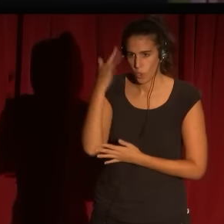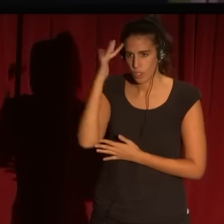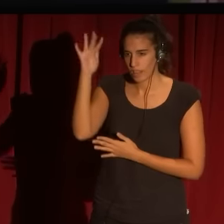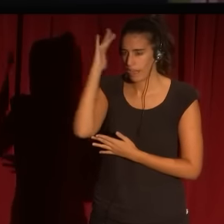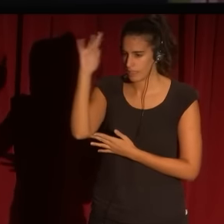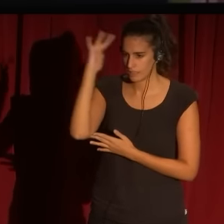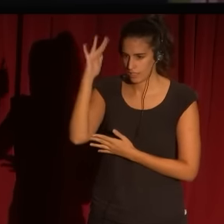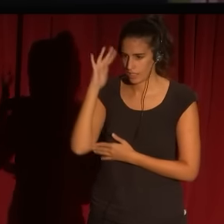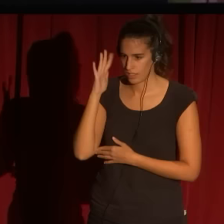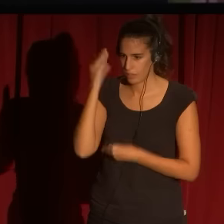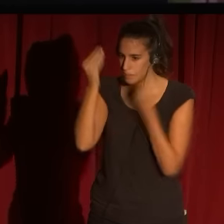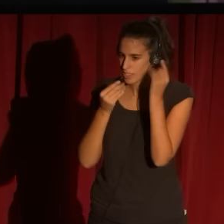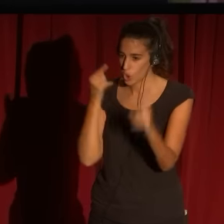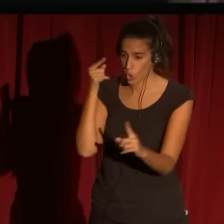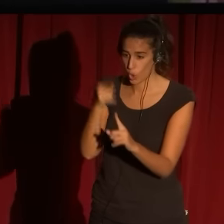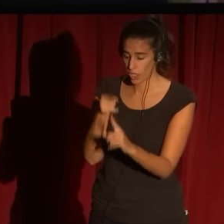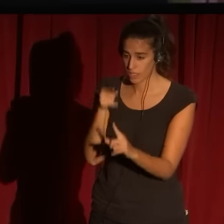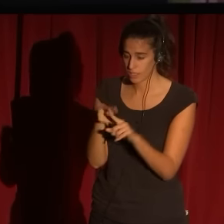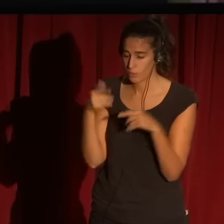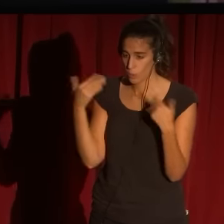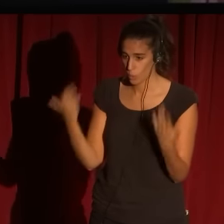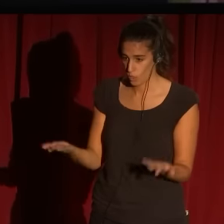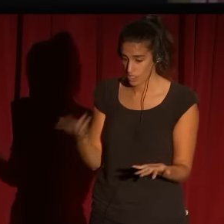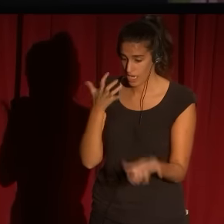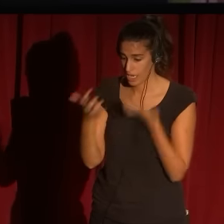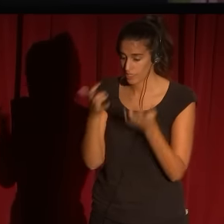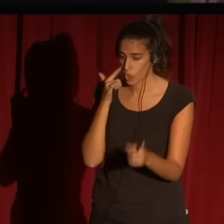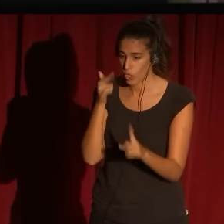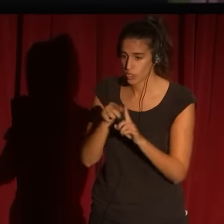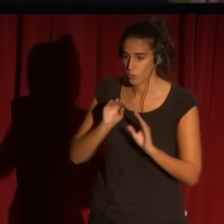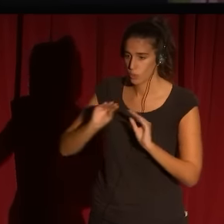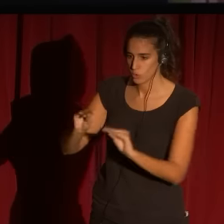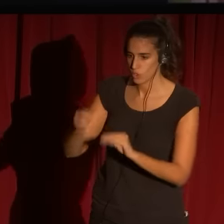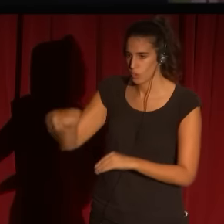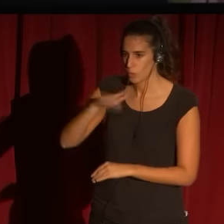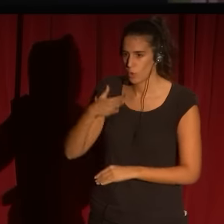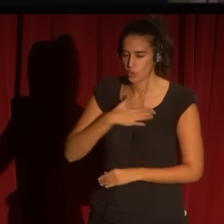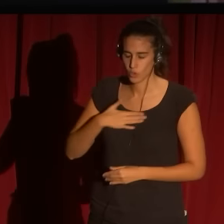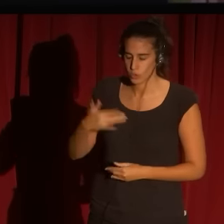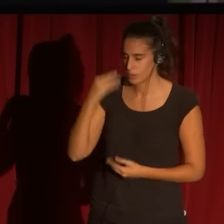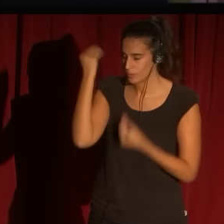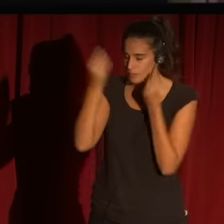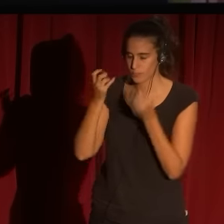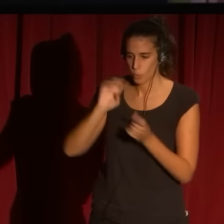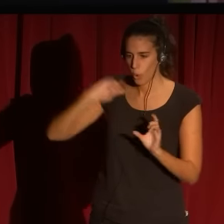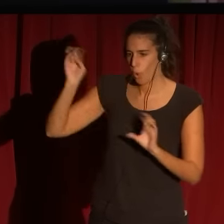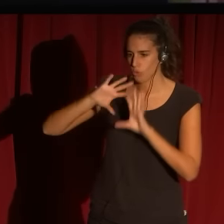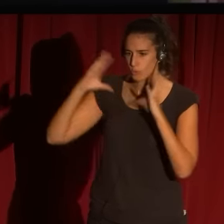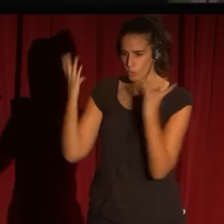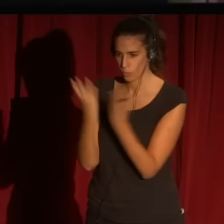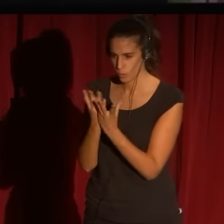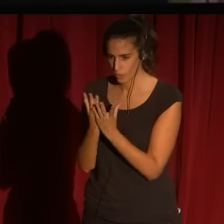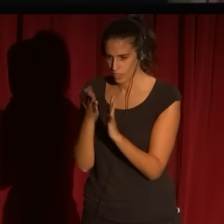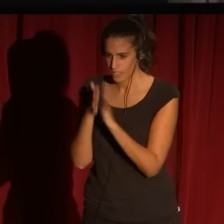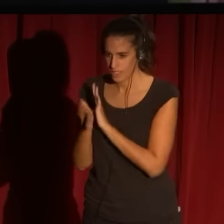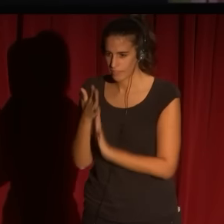el objetivo último y único en realidad del arte es elevarnos llevarnos a un lugar superior que no tiene necesariamente que